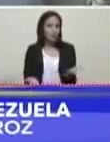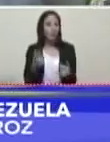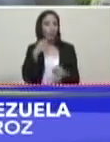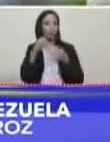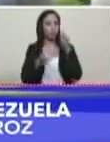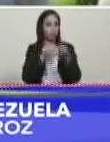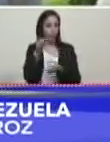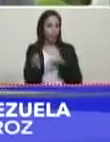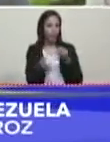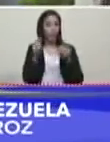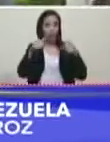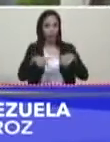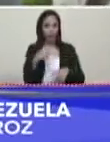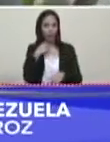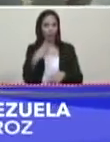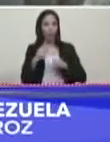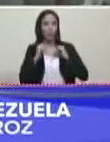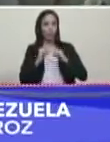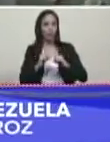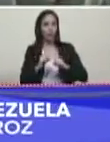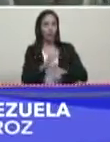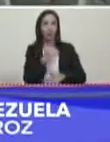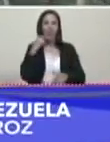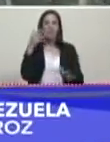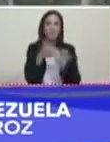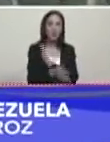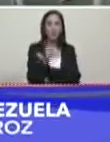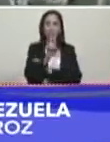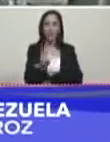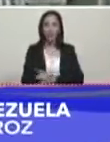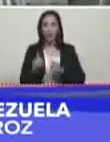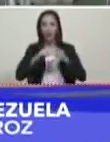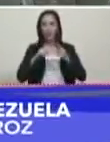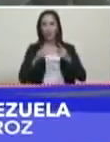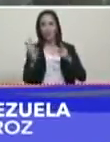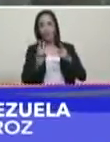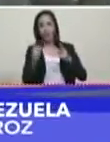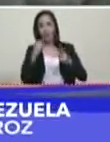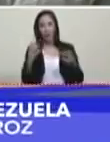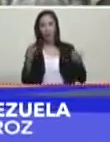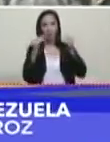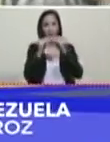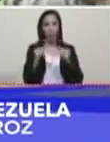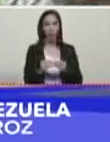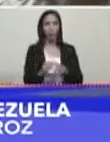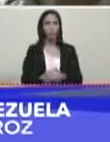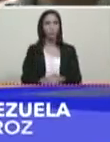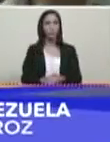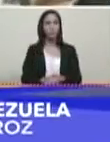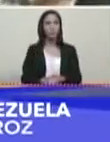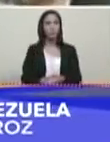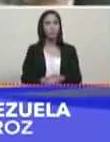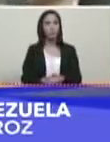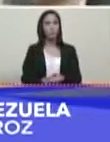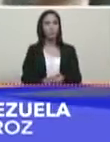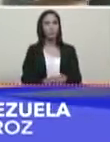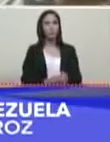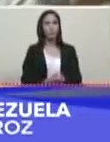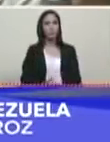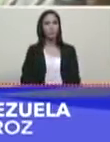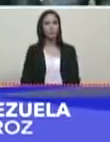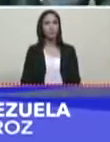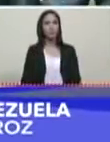conozca de su viva voz la hermandad Vietnam-Venezuela. Bueno, buenas tardes, Toro,